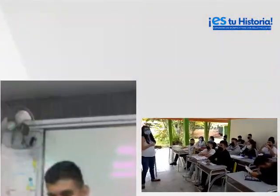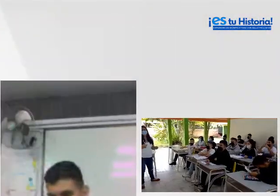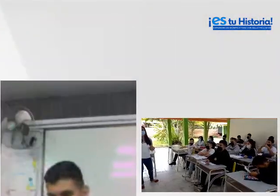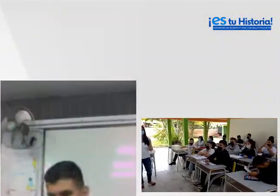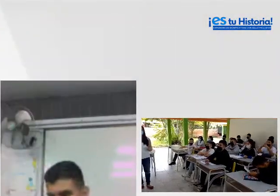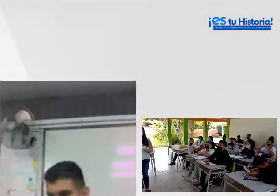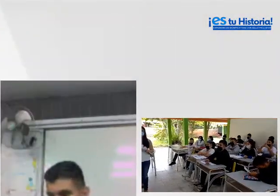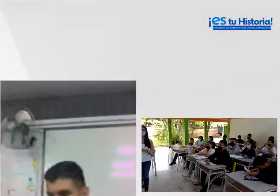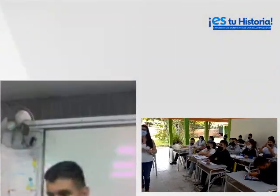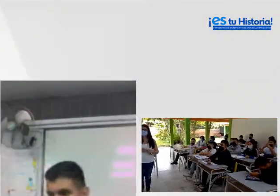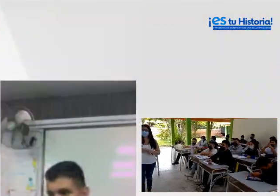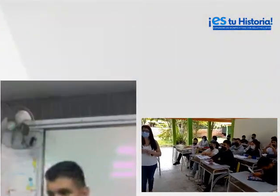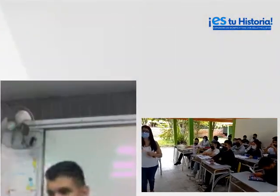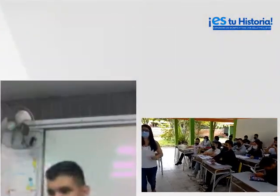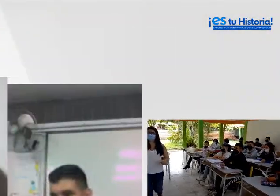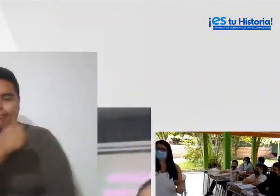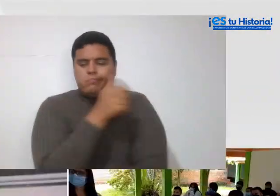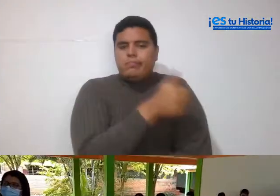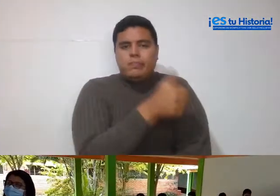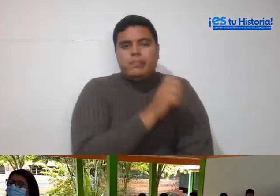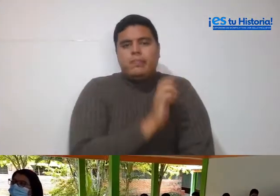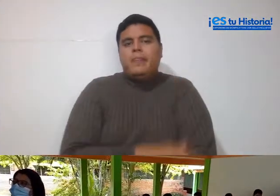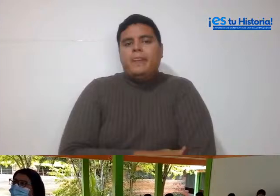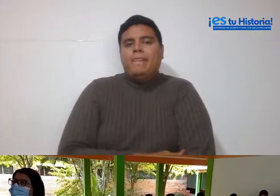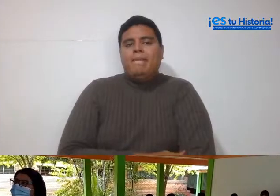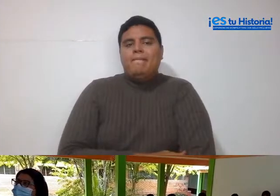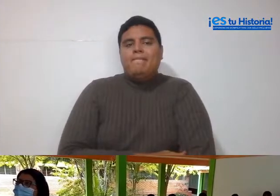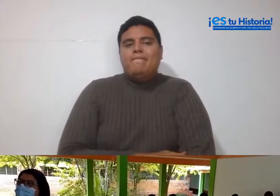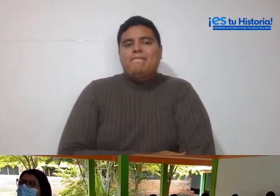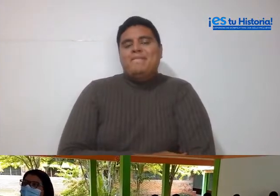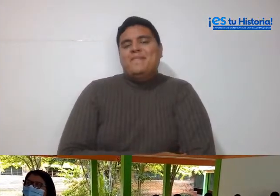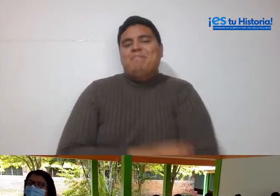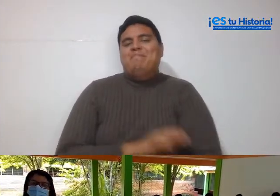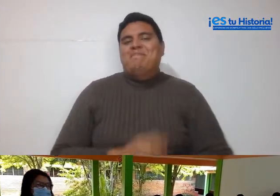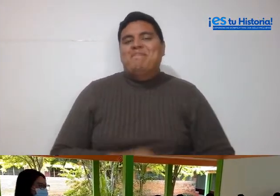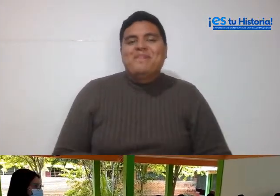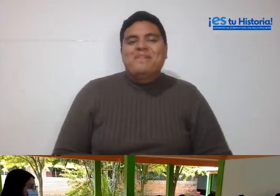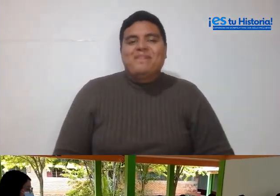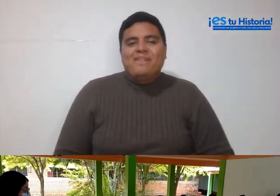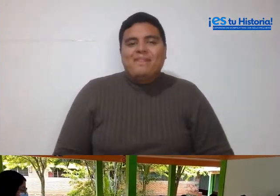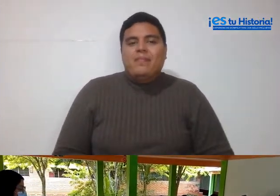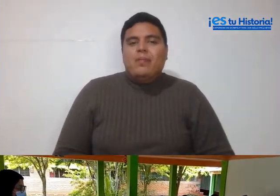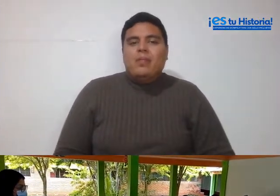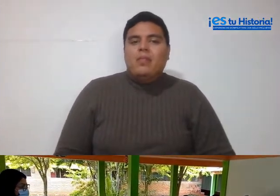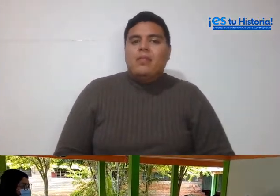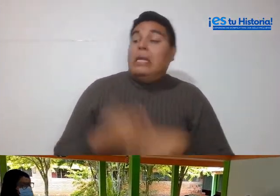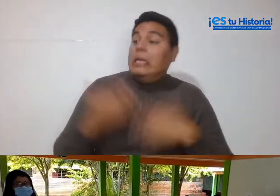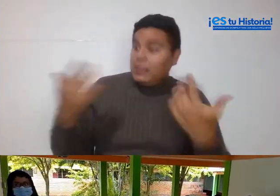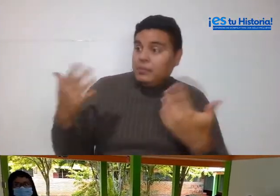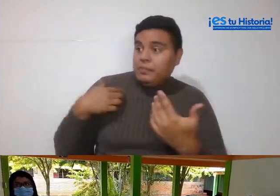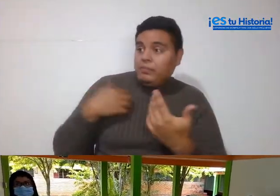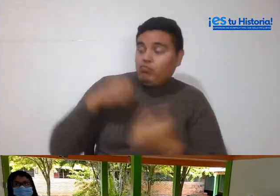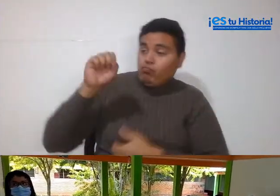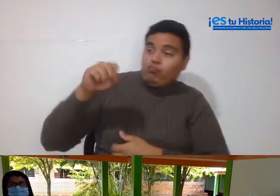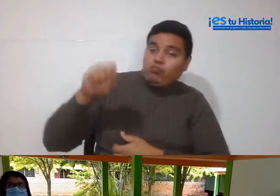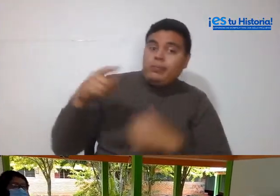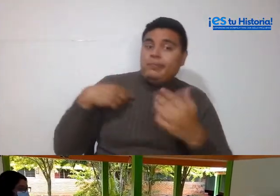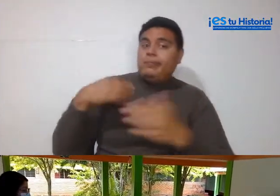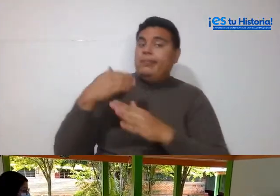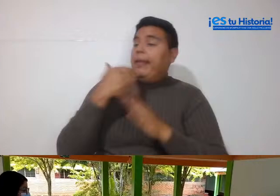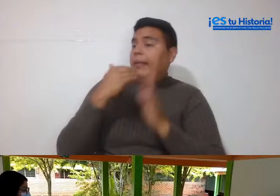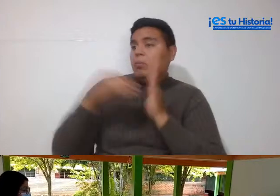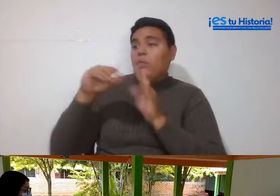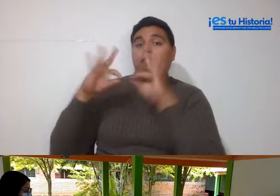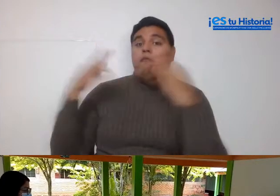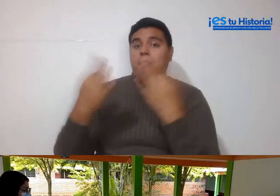¿Qué más? No más. ¿Y cómo ha sido el apoyo de la familia como tal? O sea, estamos viendo, por ejemplo, que